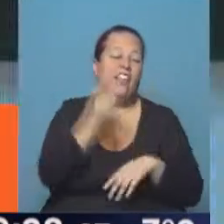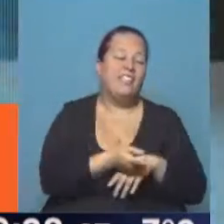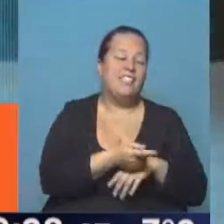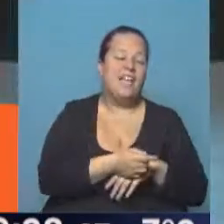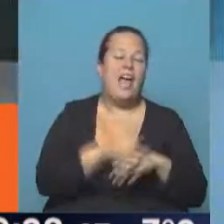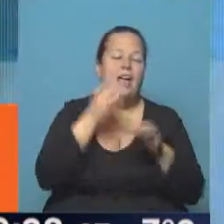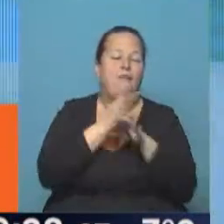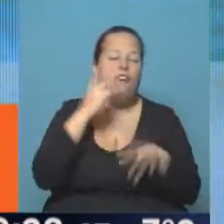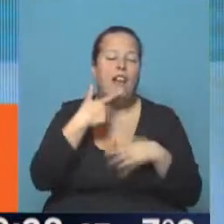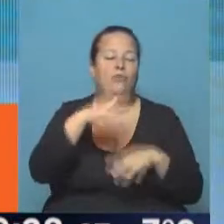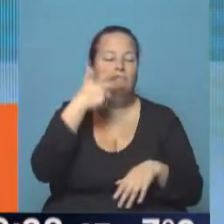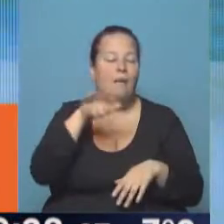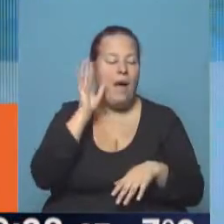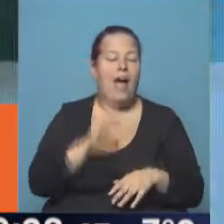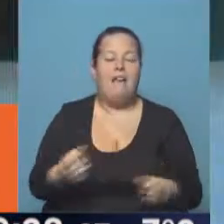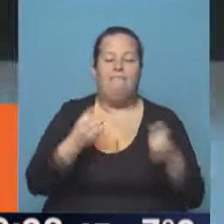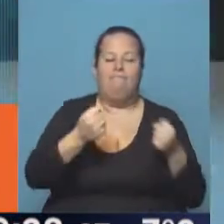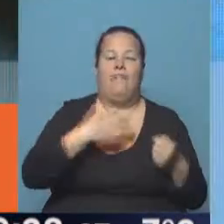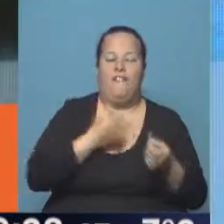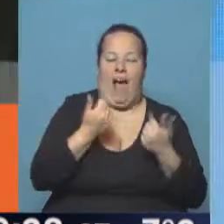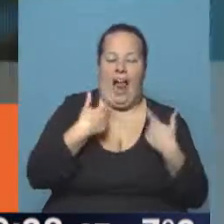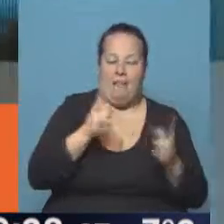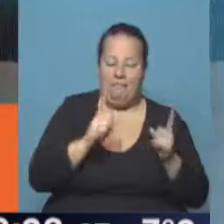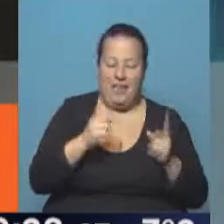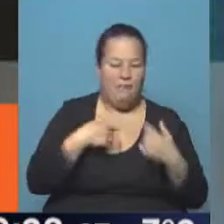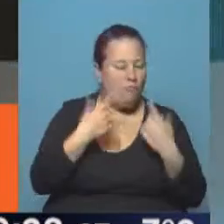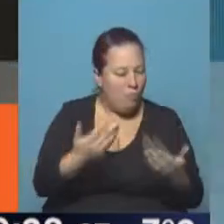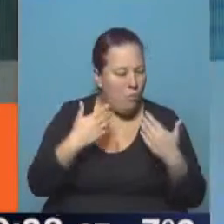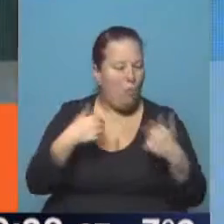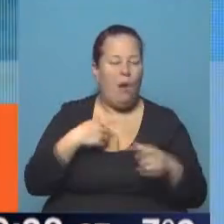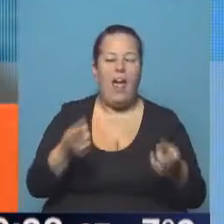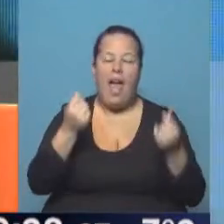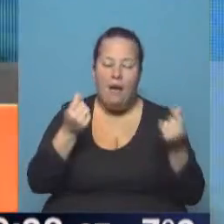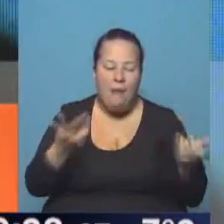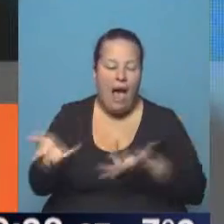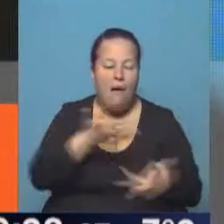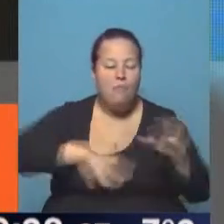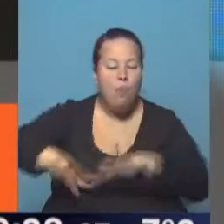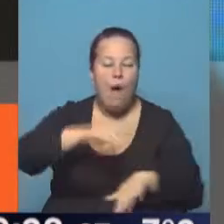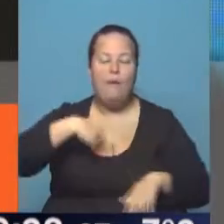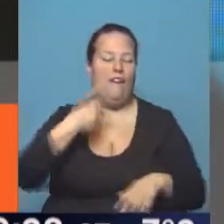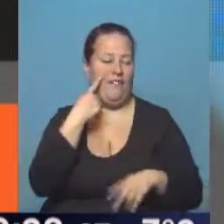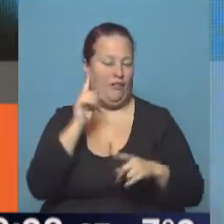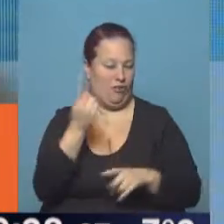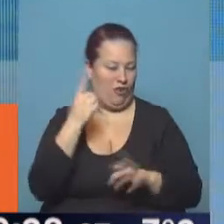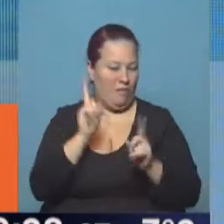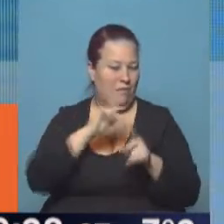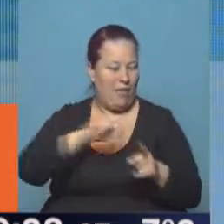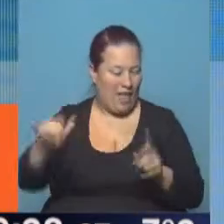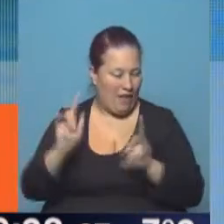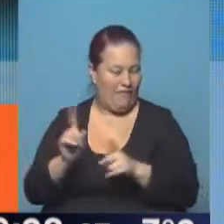algunas especialistas les gusta más autovalimiento, o sea que la mujer tiene que tener recursos para poder sostener esa